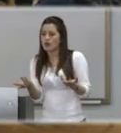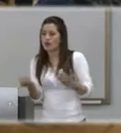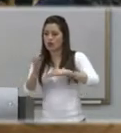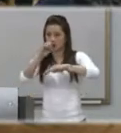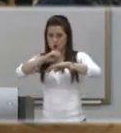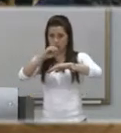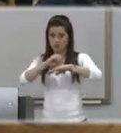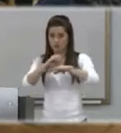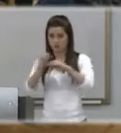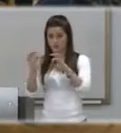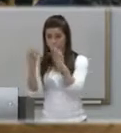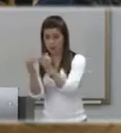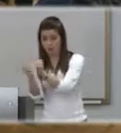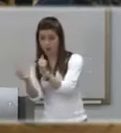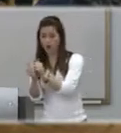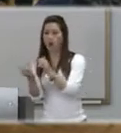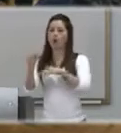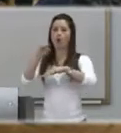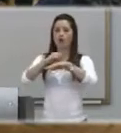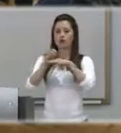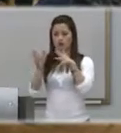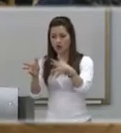acompañamiento a familias, educativos,